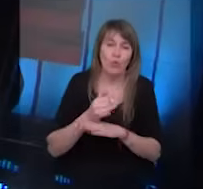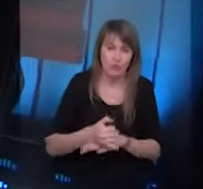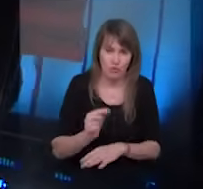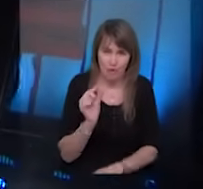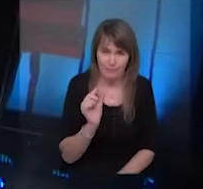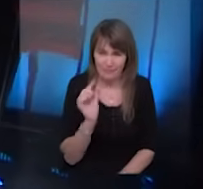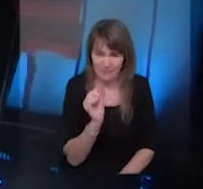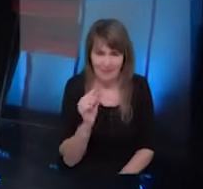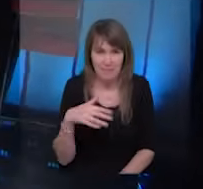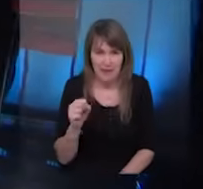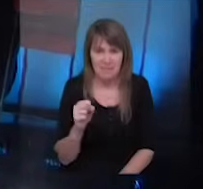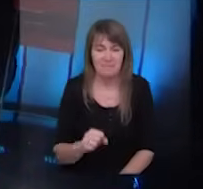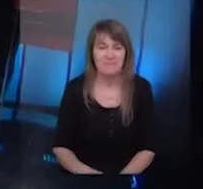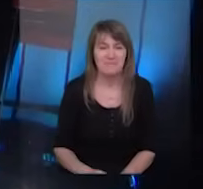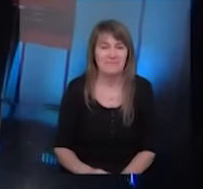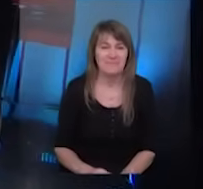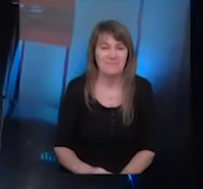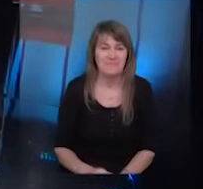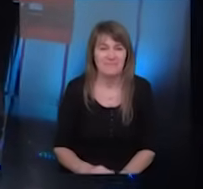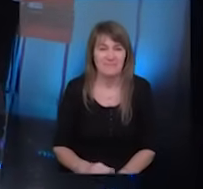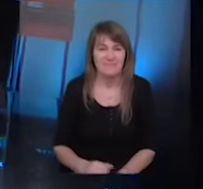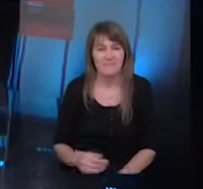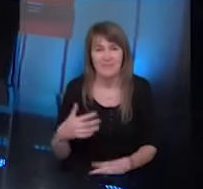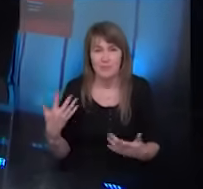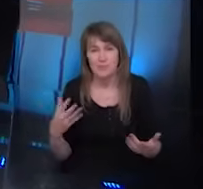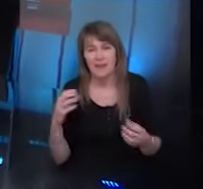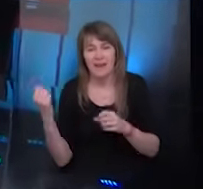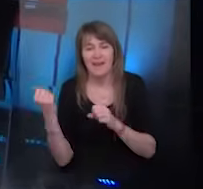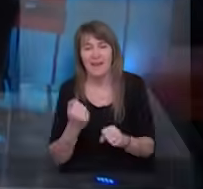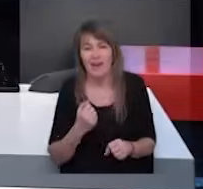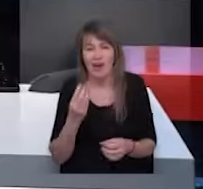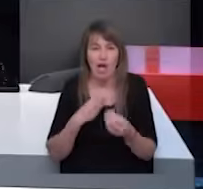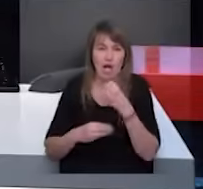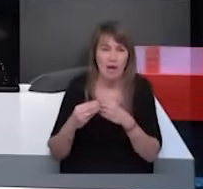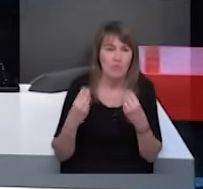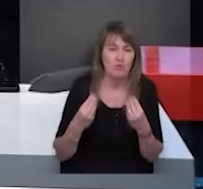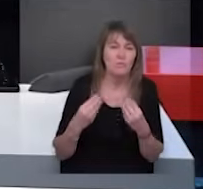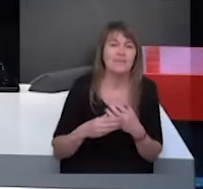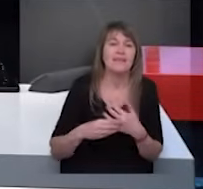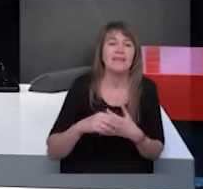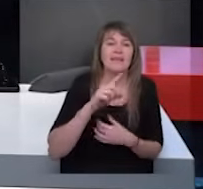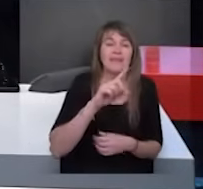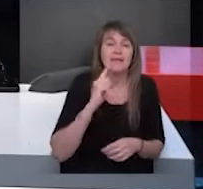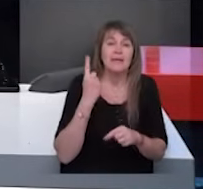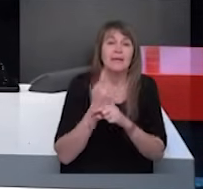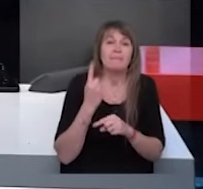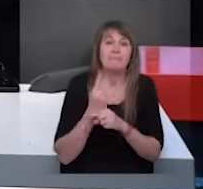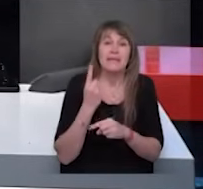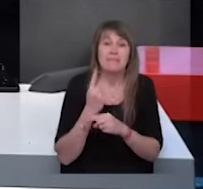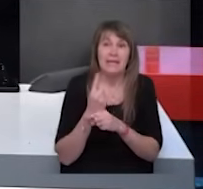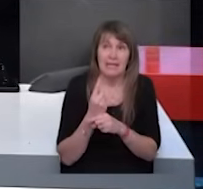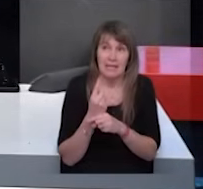inuc mucho asado noo aso asado una cosa la primera la primera es